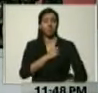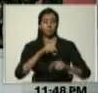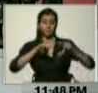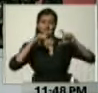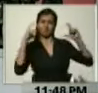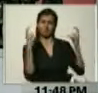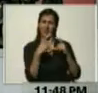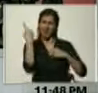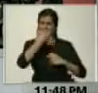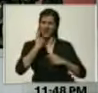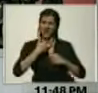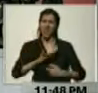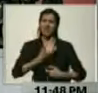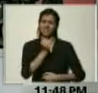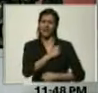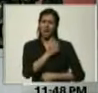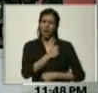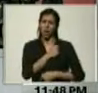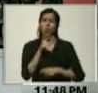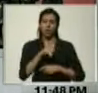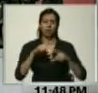agua bendita